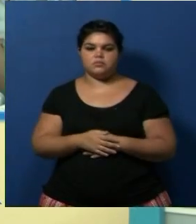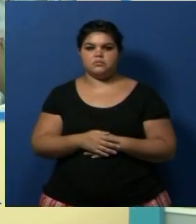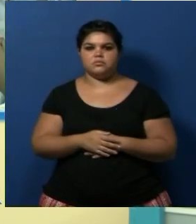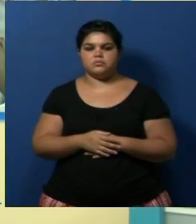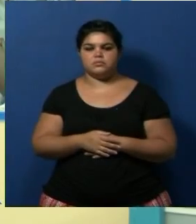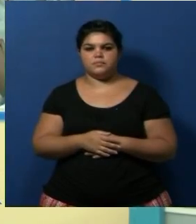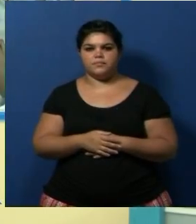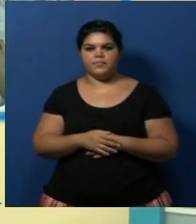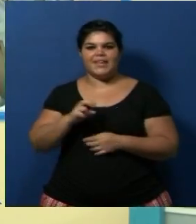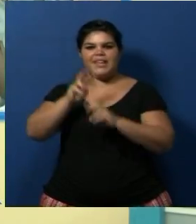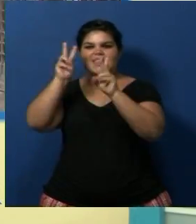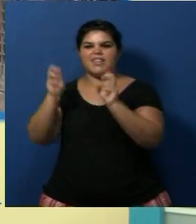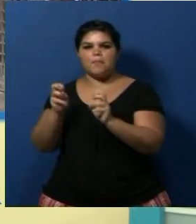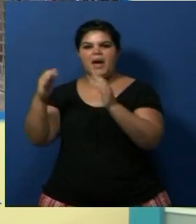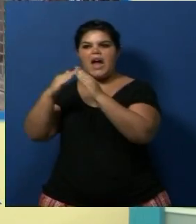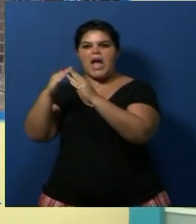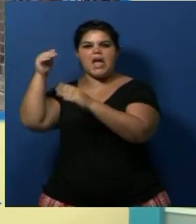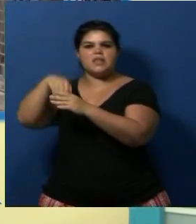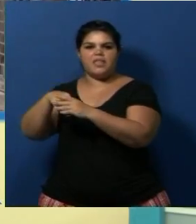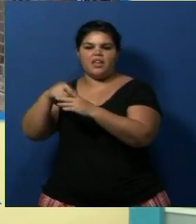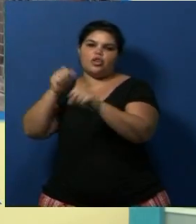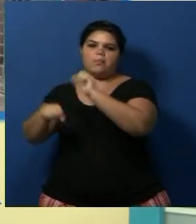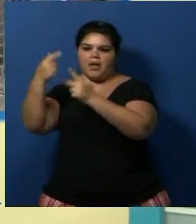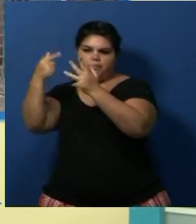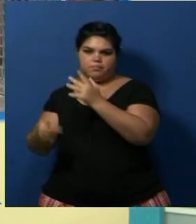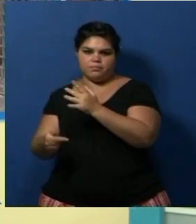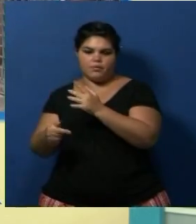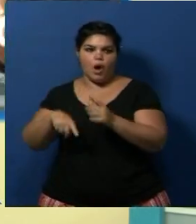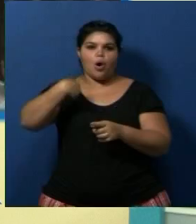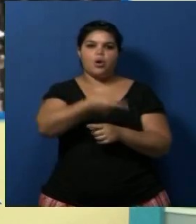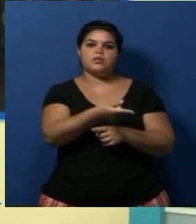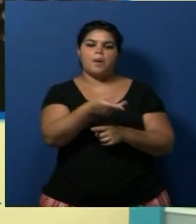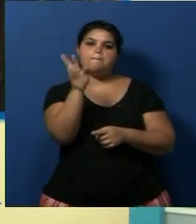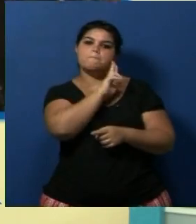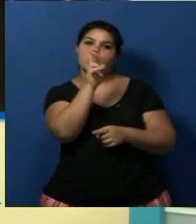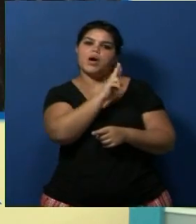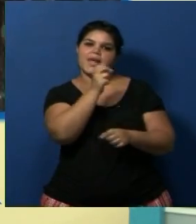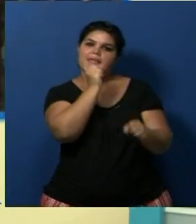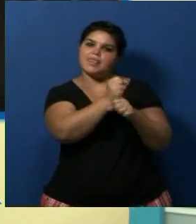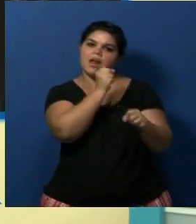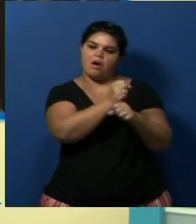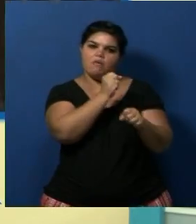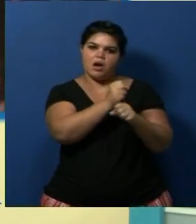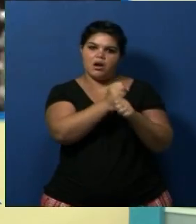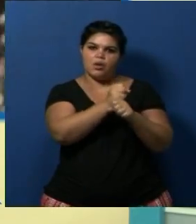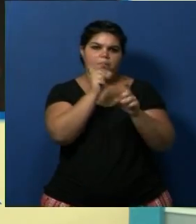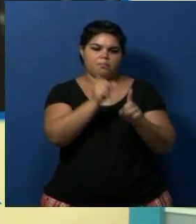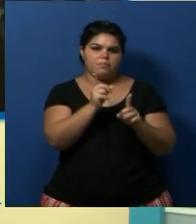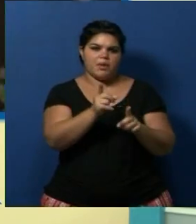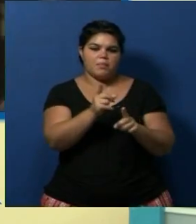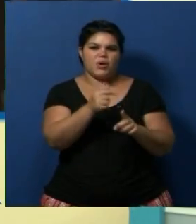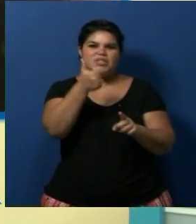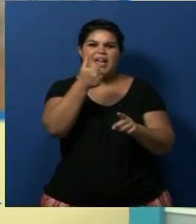las cuestiones vinculadas a lo doméstico, mientras que mujeres ocupadas utilizamos este número que estamos diciendo, más de 6